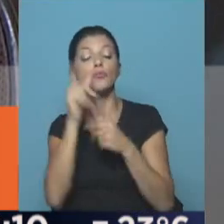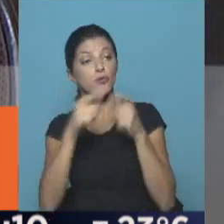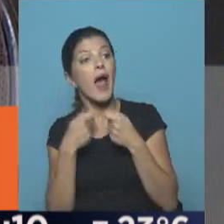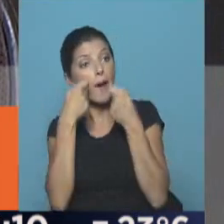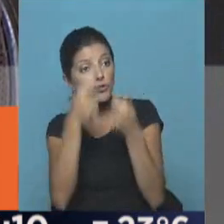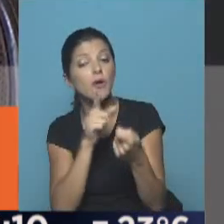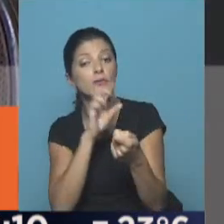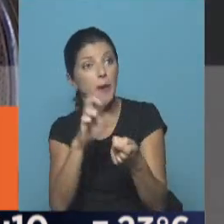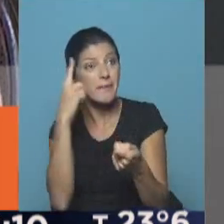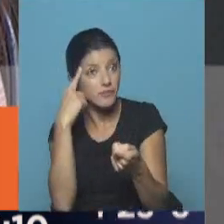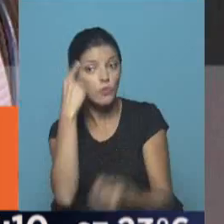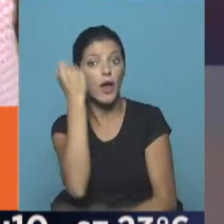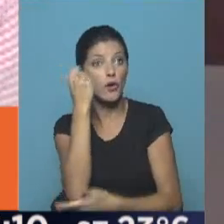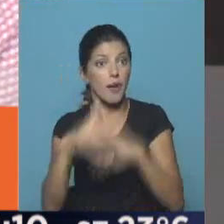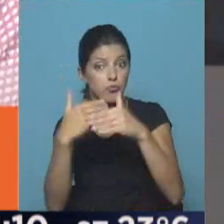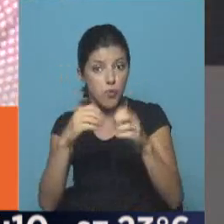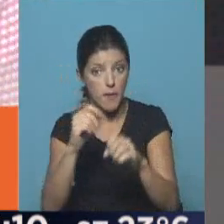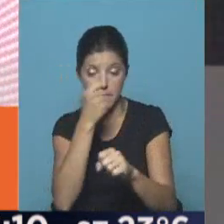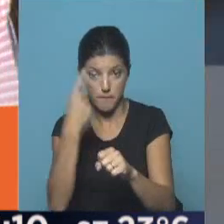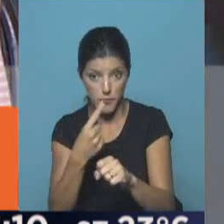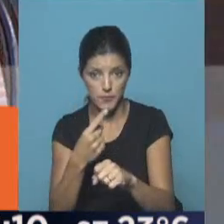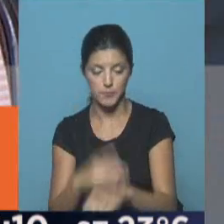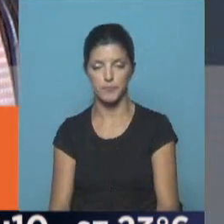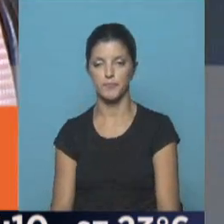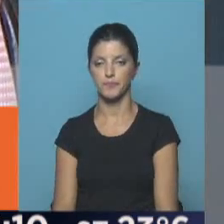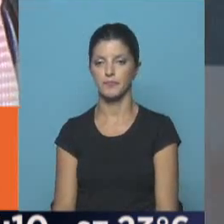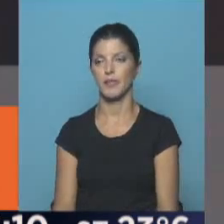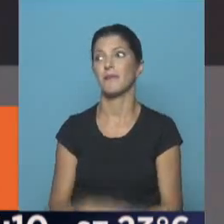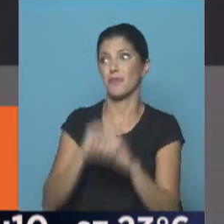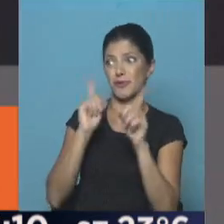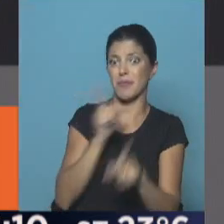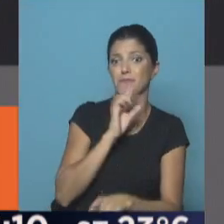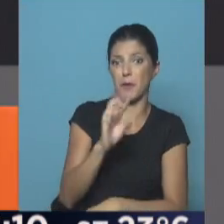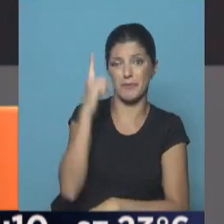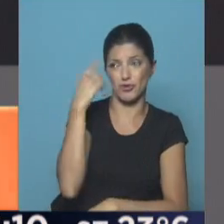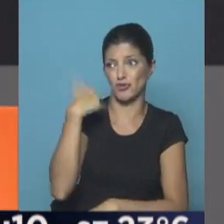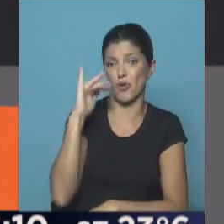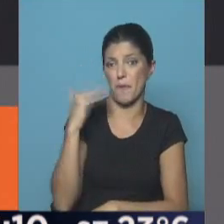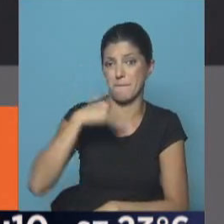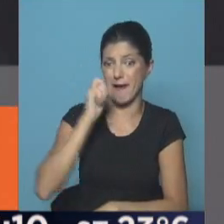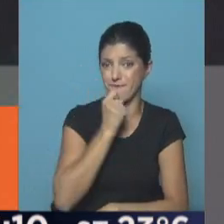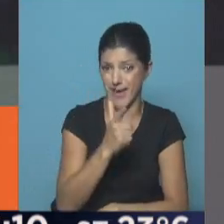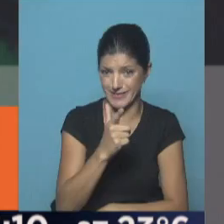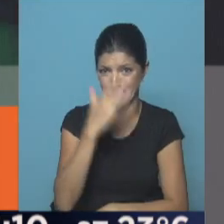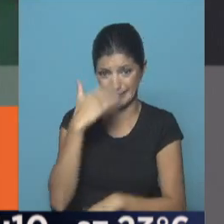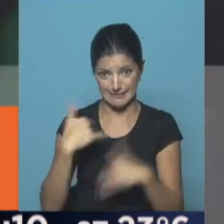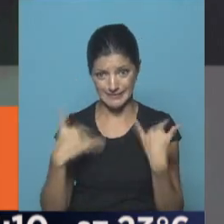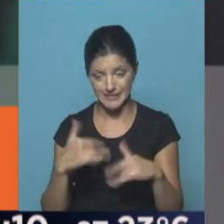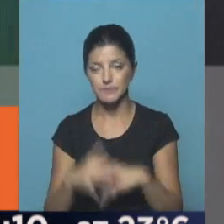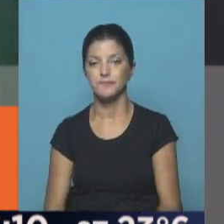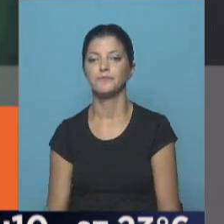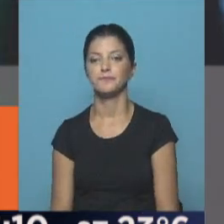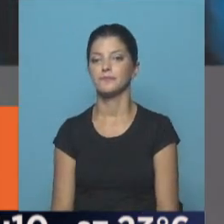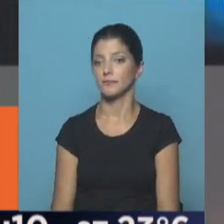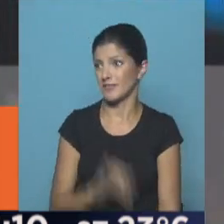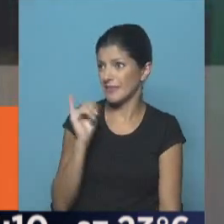mejora económica de este país. Y Trump evidentemente también esperaba que todo fuera más sencillo. Salieron estas declaraciones maravillosas. Sí,